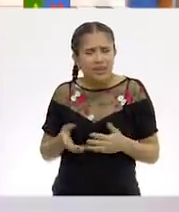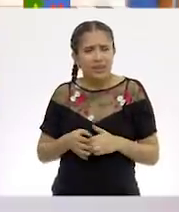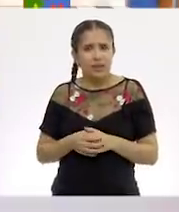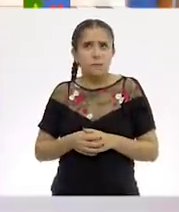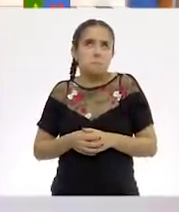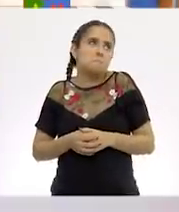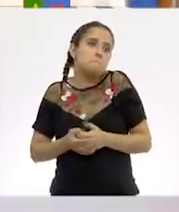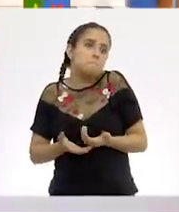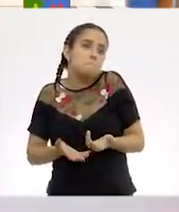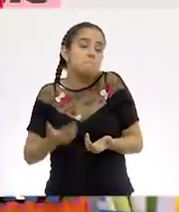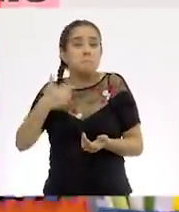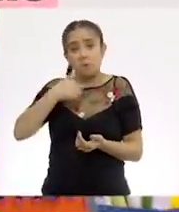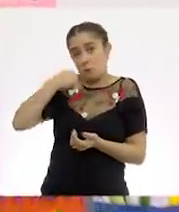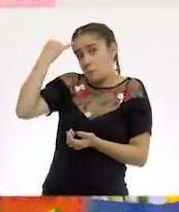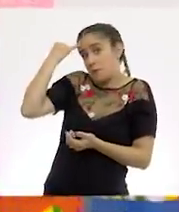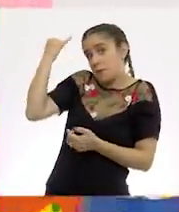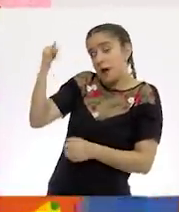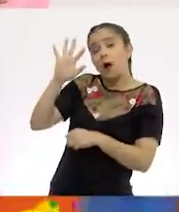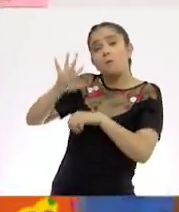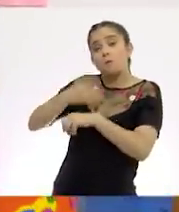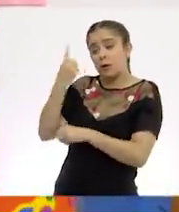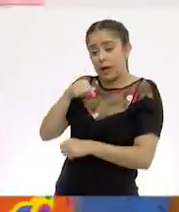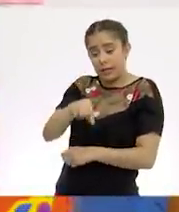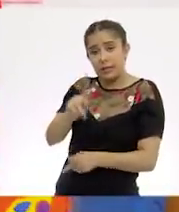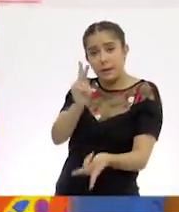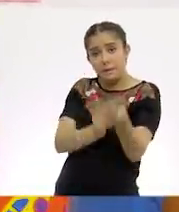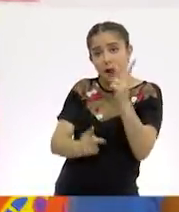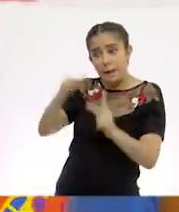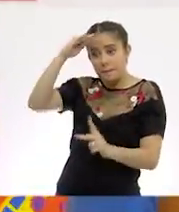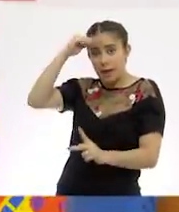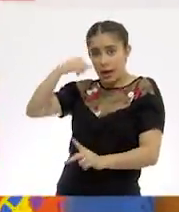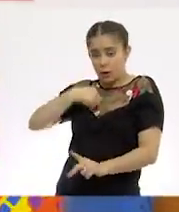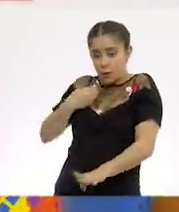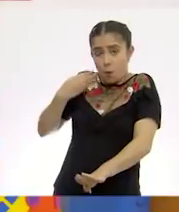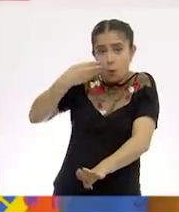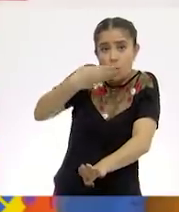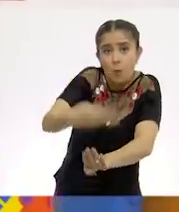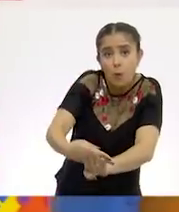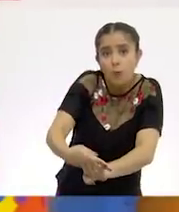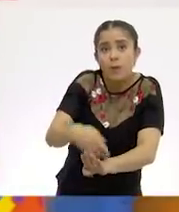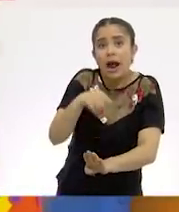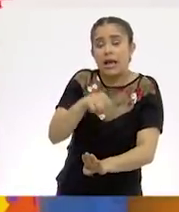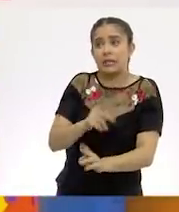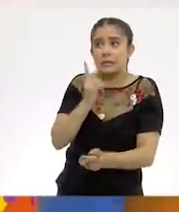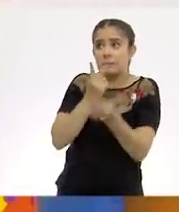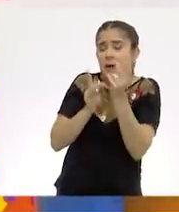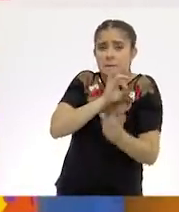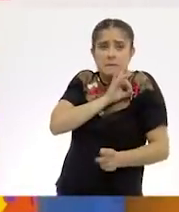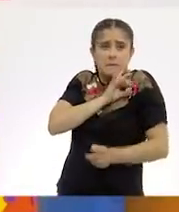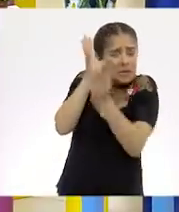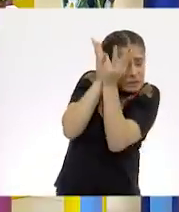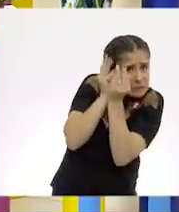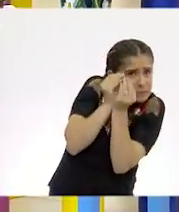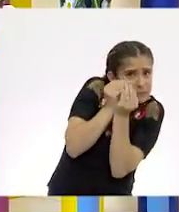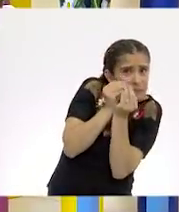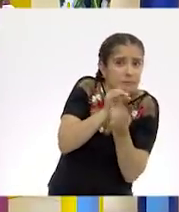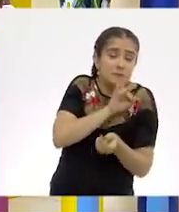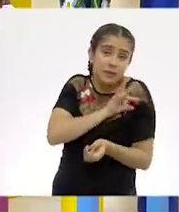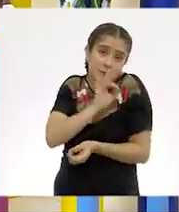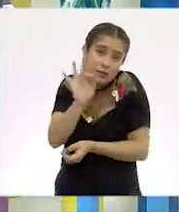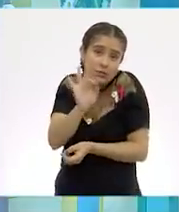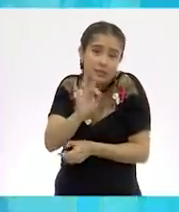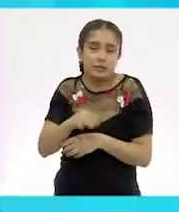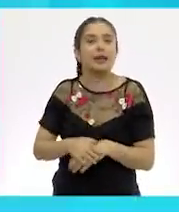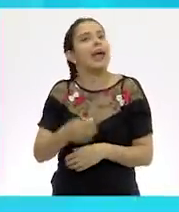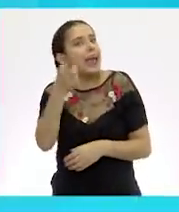Me imagino que es porque ella no sabe si le voy a hacer daño o no. Y a lo Así mejor es. quiere protegerse. Exactamente, Alexia.